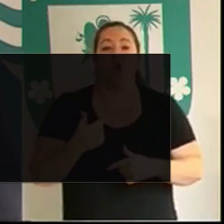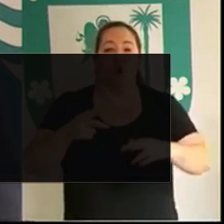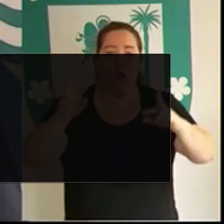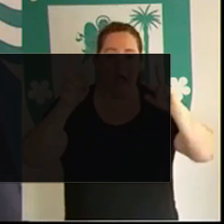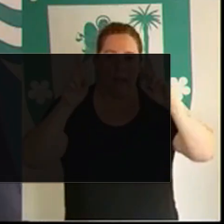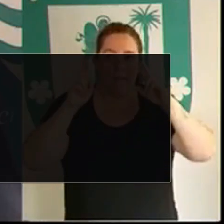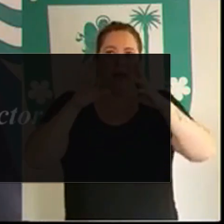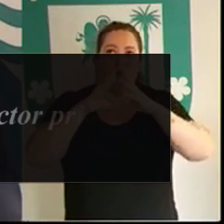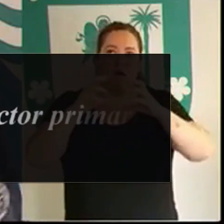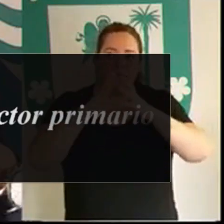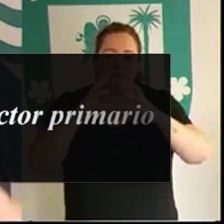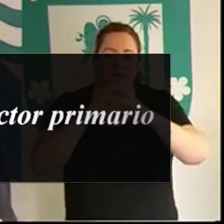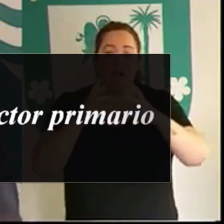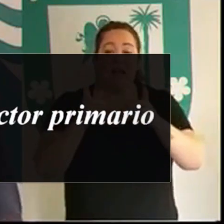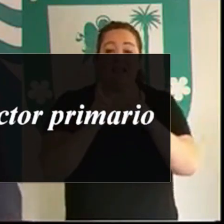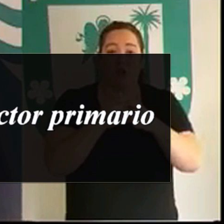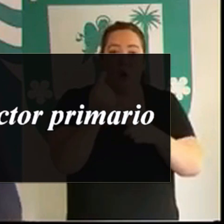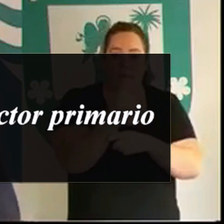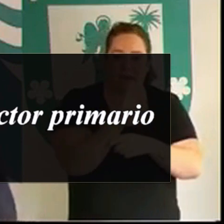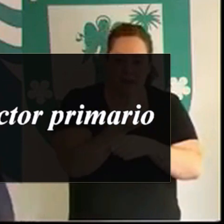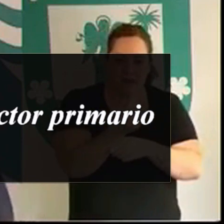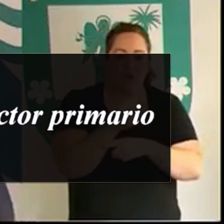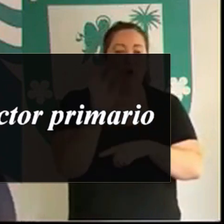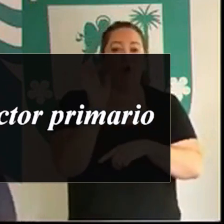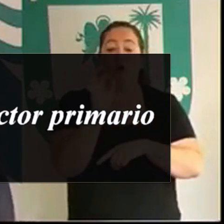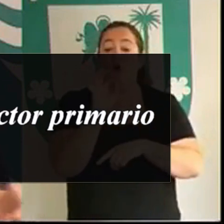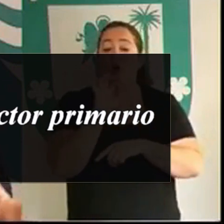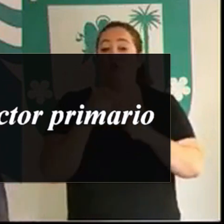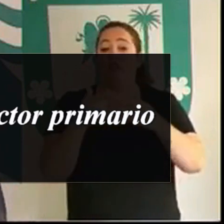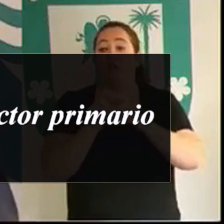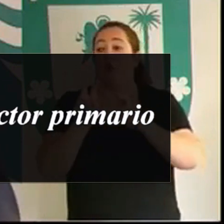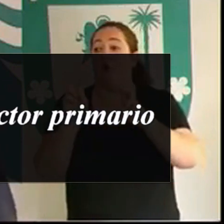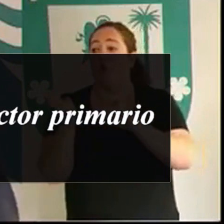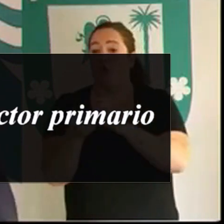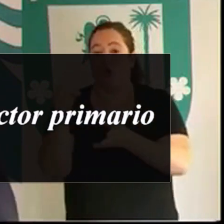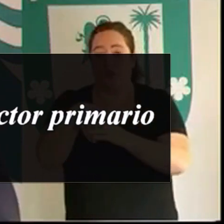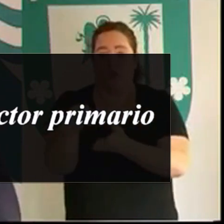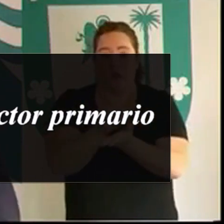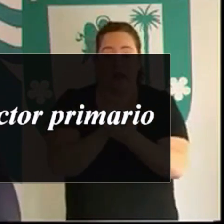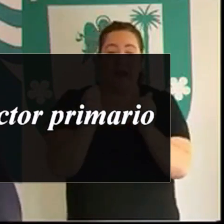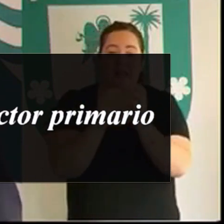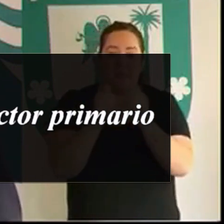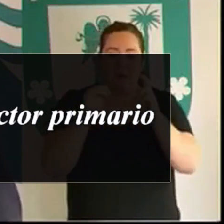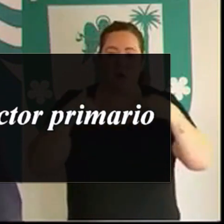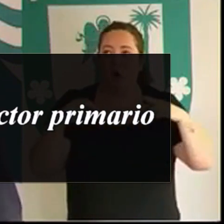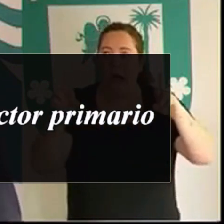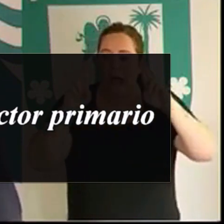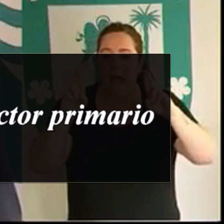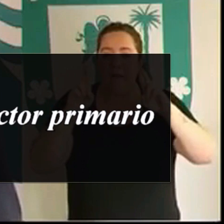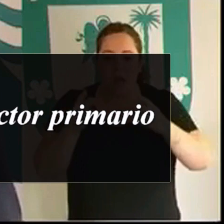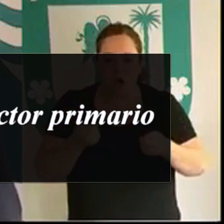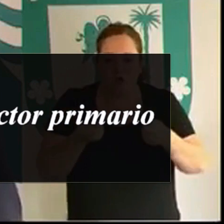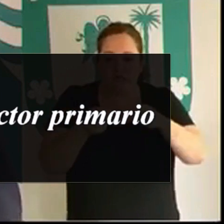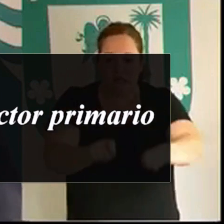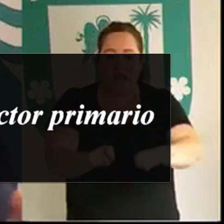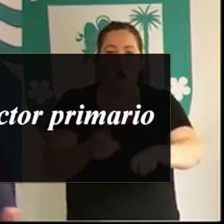que ninguna empresa, ni del sector primario, ni de algún otro sector en la isla de la Palma, tenga que cerrar por